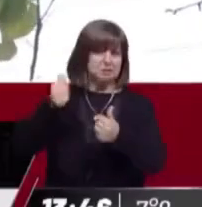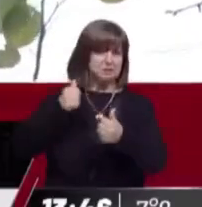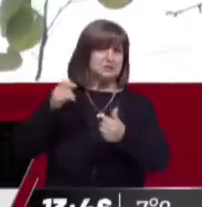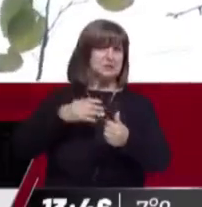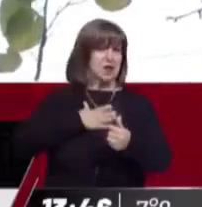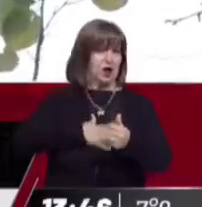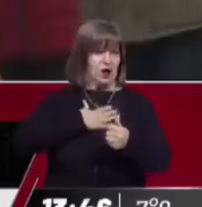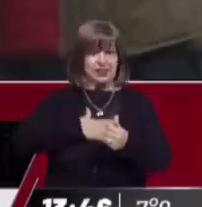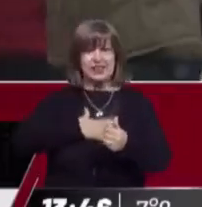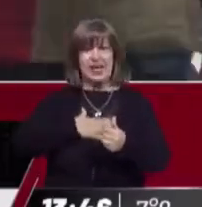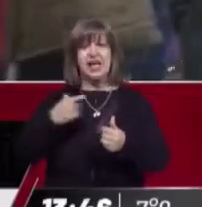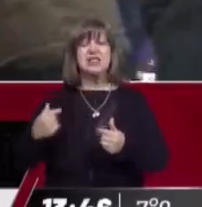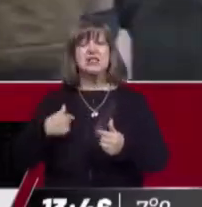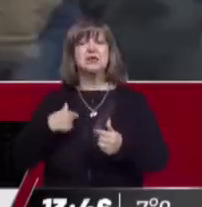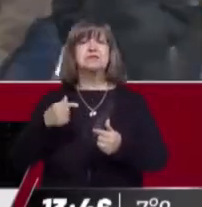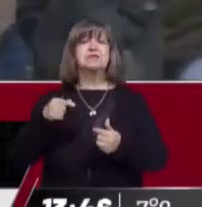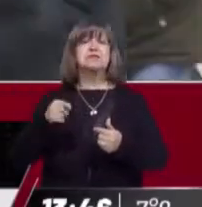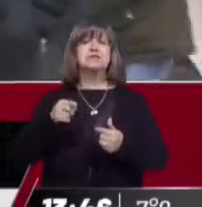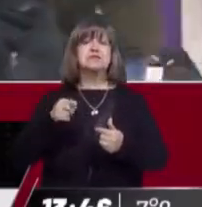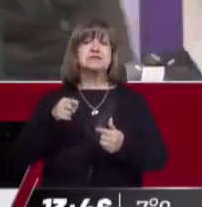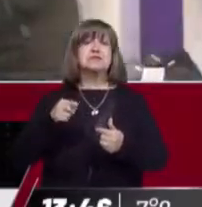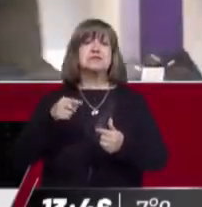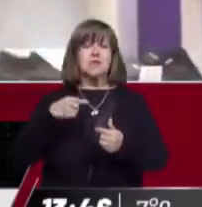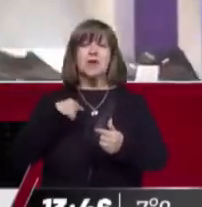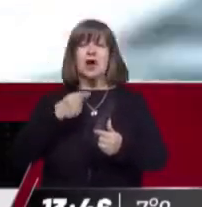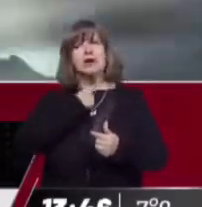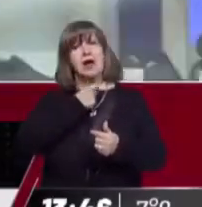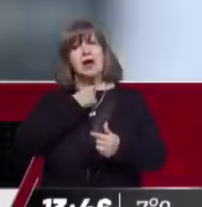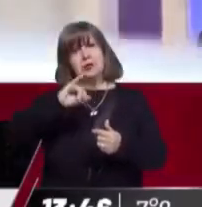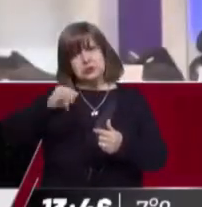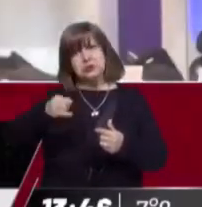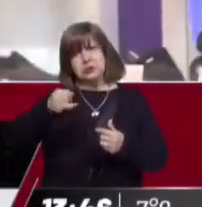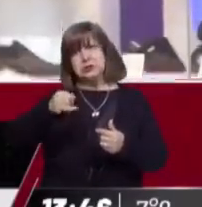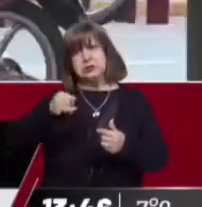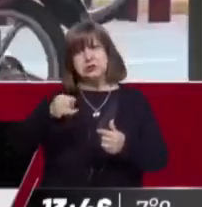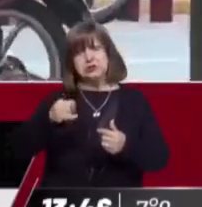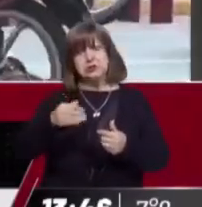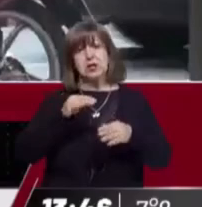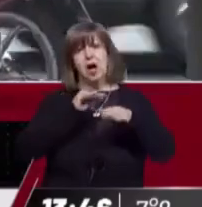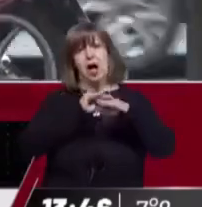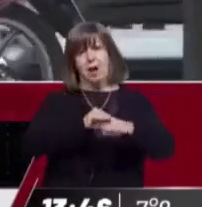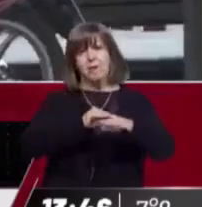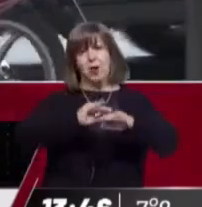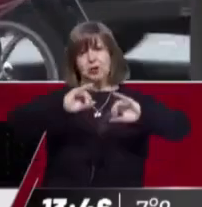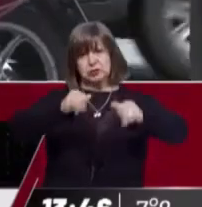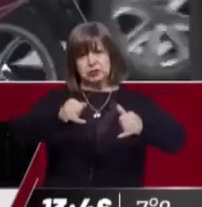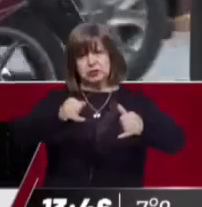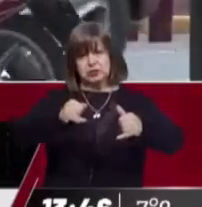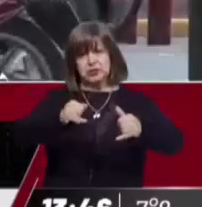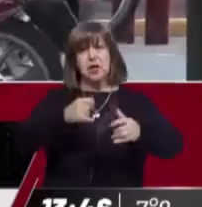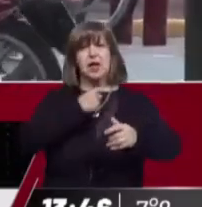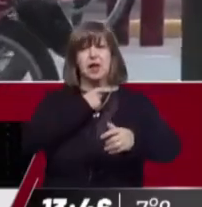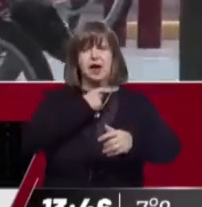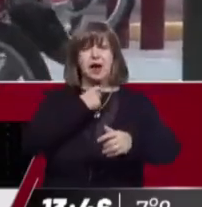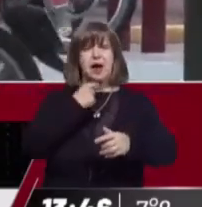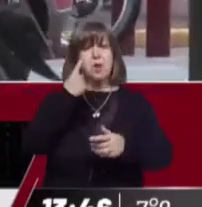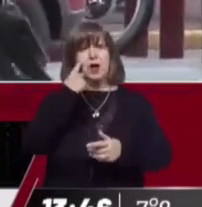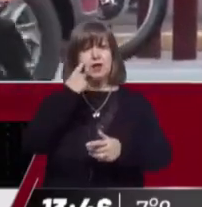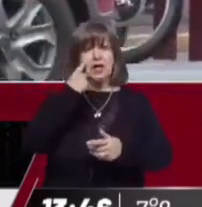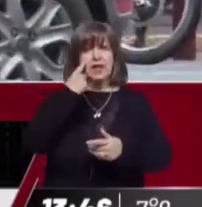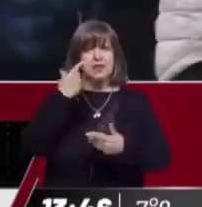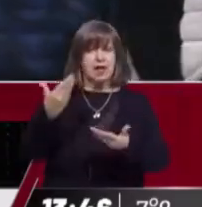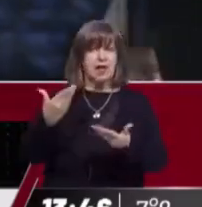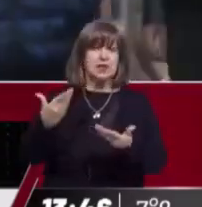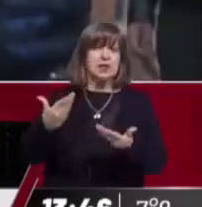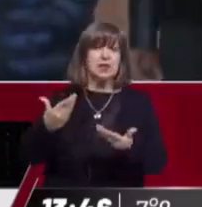contento porque bueno de alguna manera u otra apoyamos la la posibilidad de que el intendente no